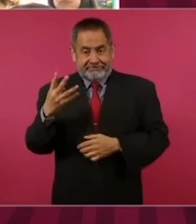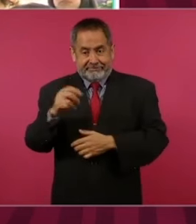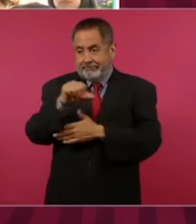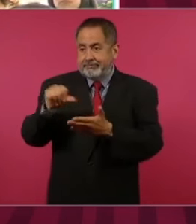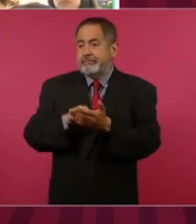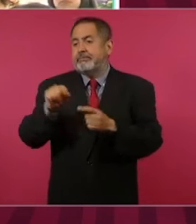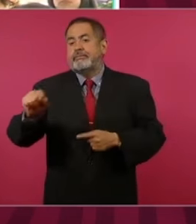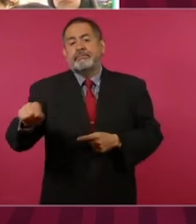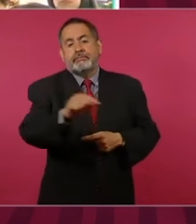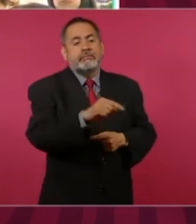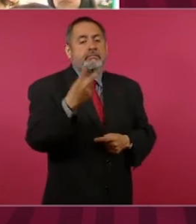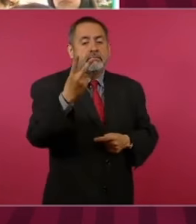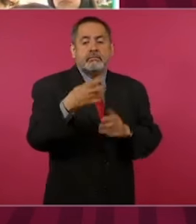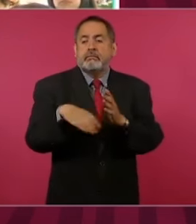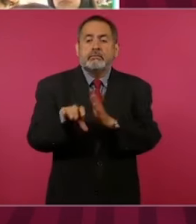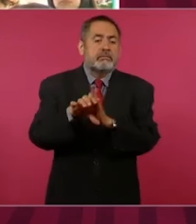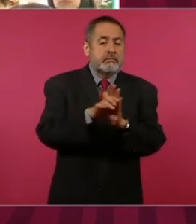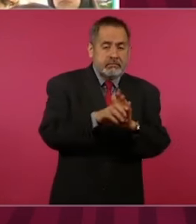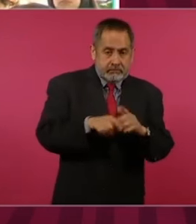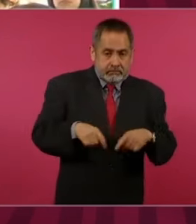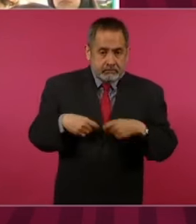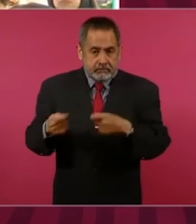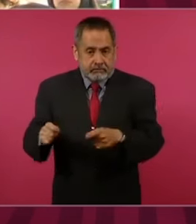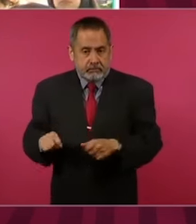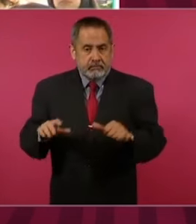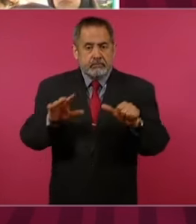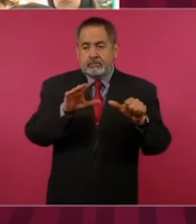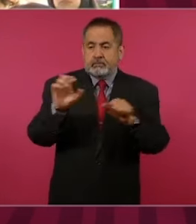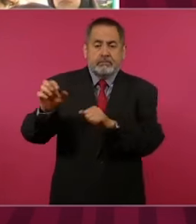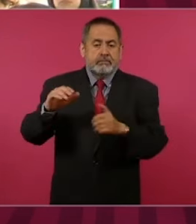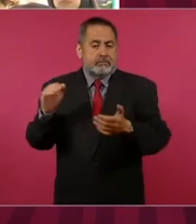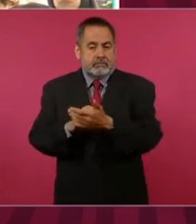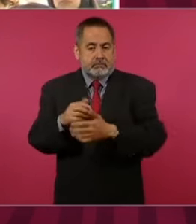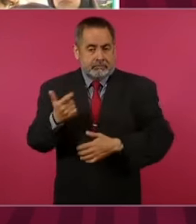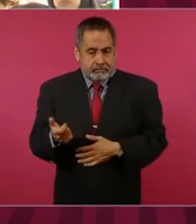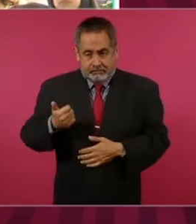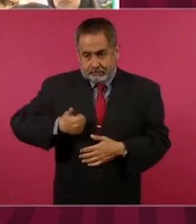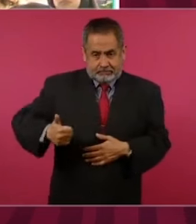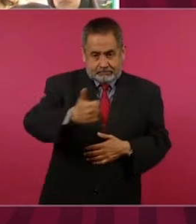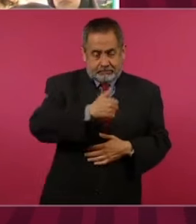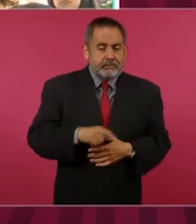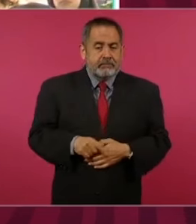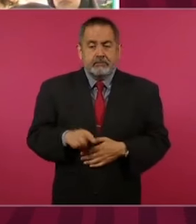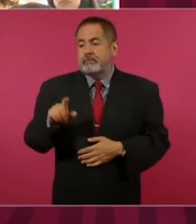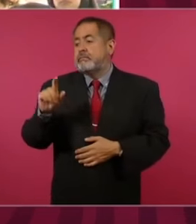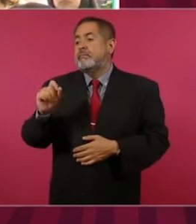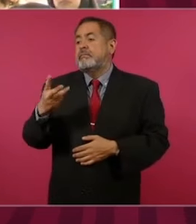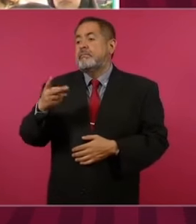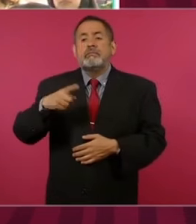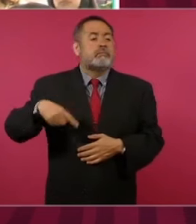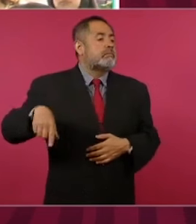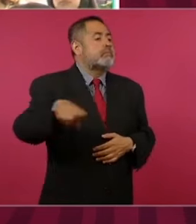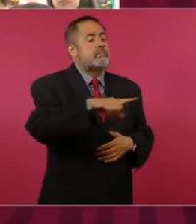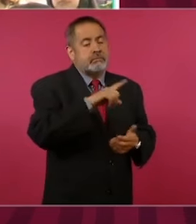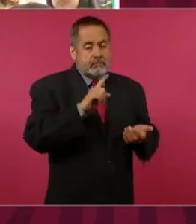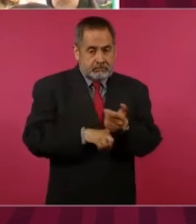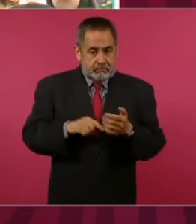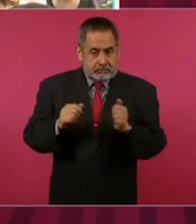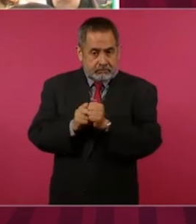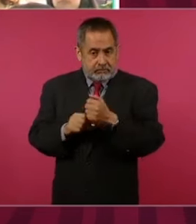con dos consultorios. Van a recibir 600,000 pesos cada uno. 23 centros de salud que operan